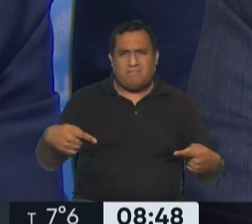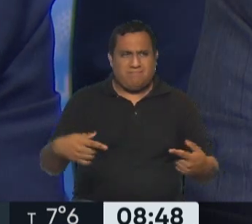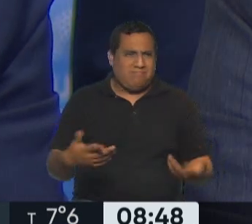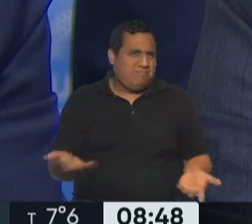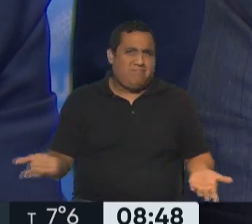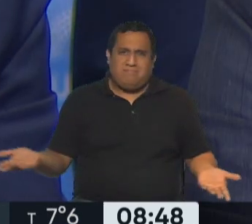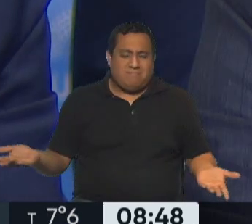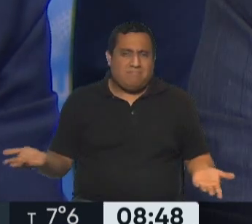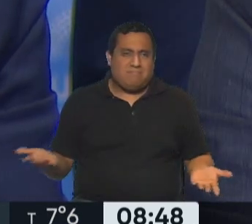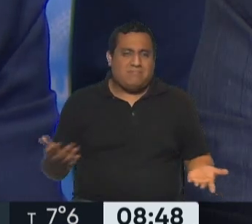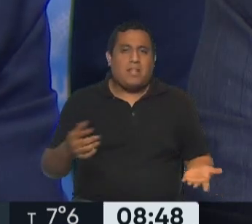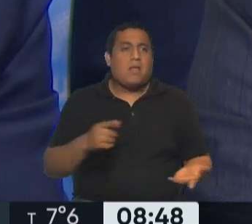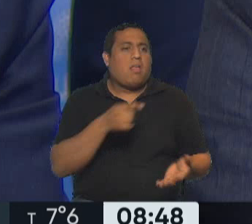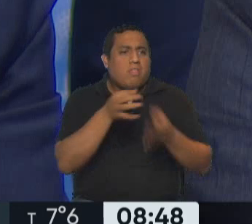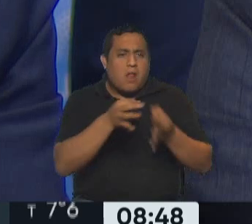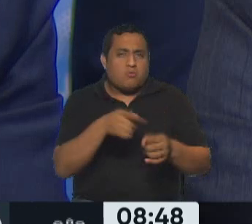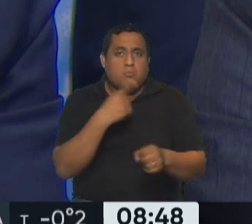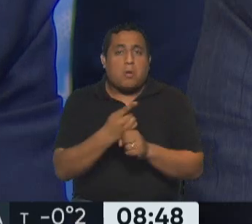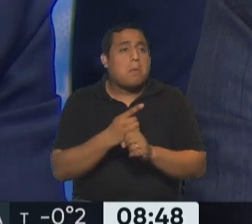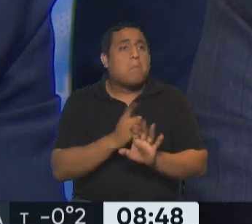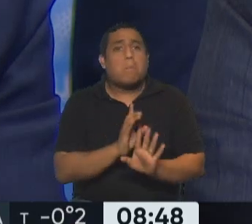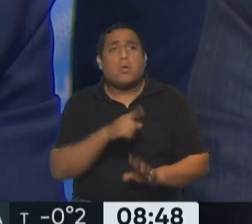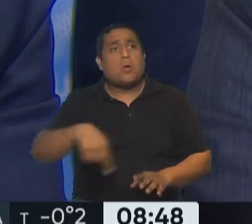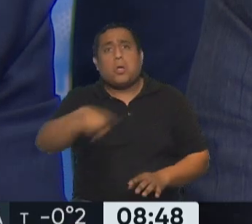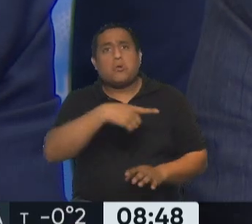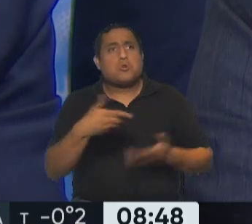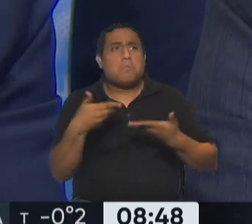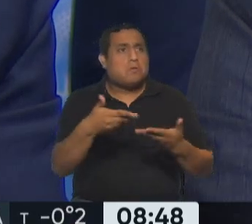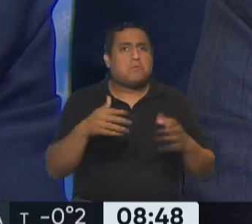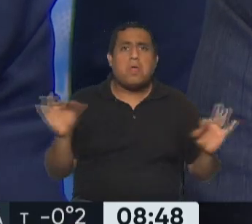pero tampoco hay ninguna invitación